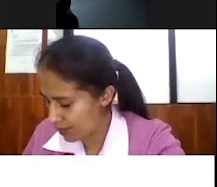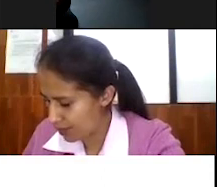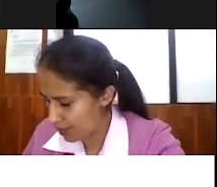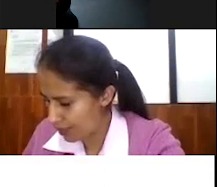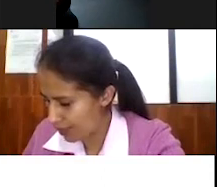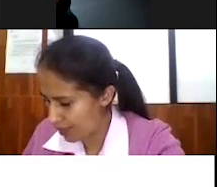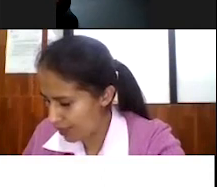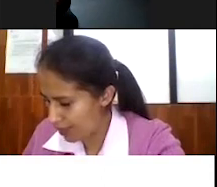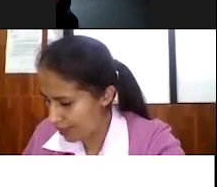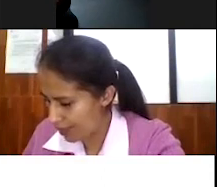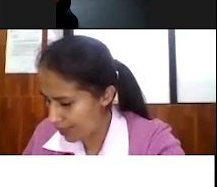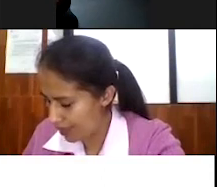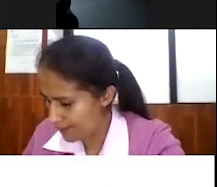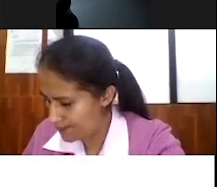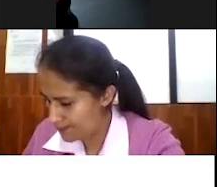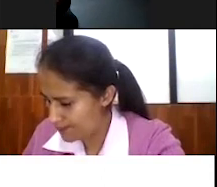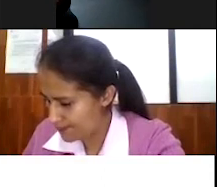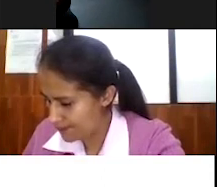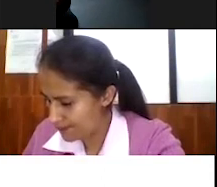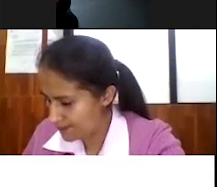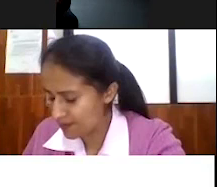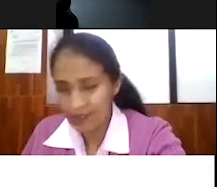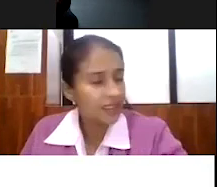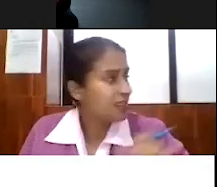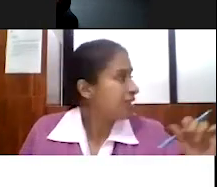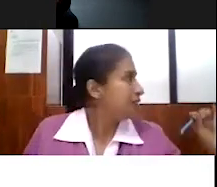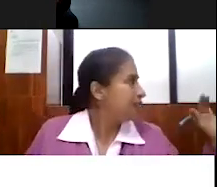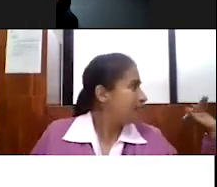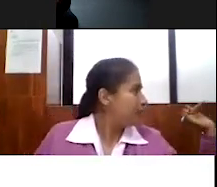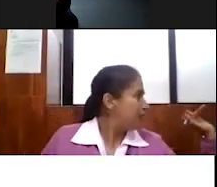Exactamente. ¿Y dónde voy a posicionar estos dos dedos?